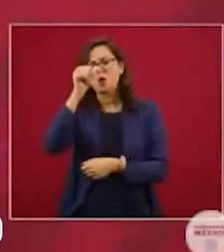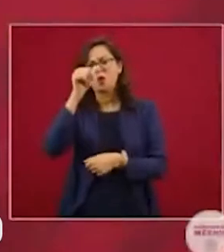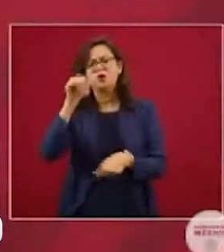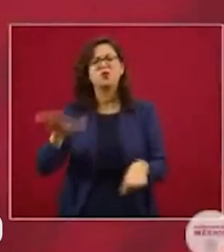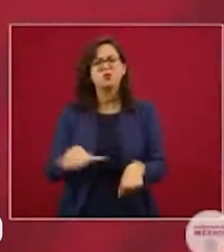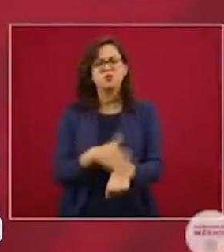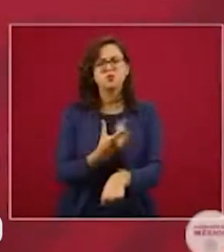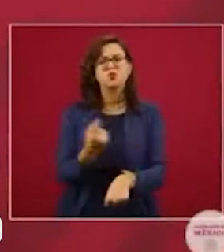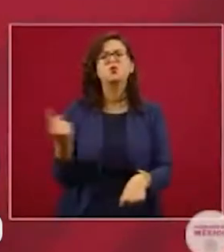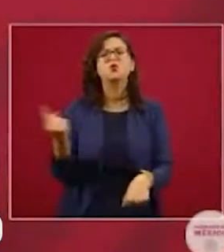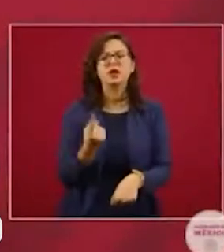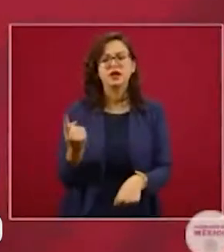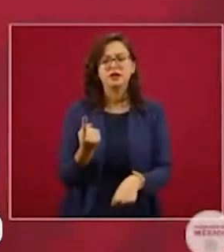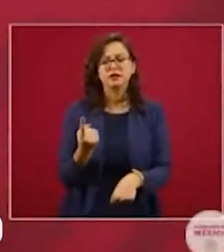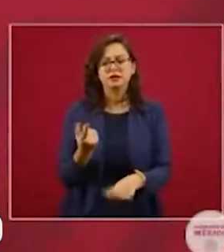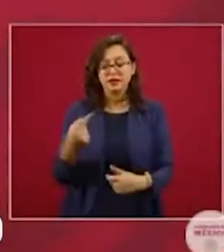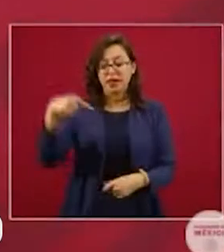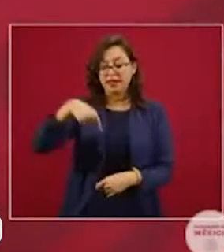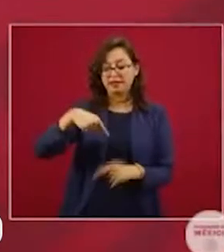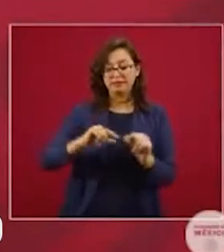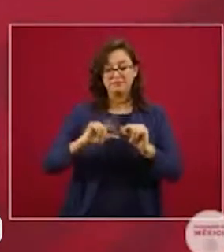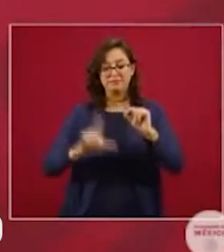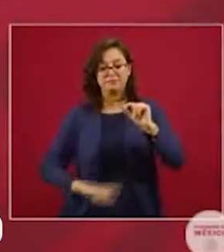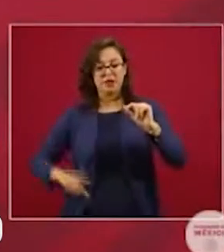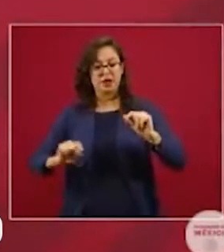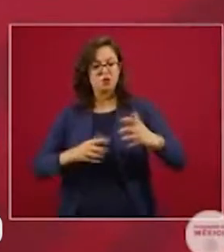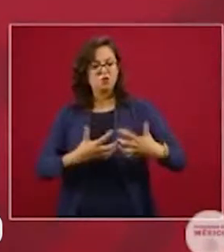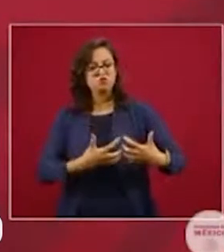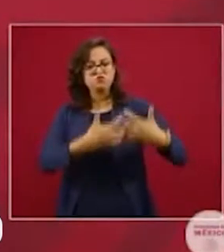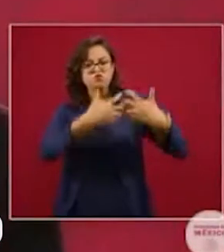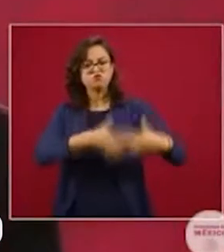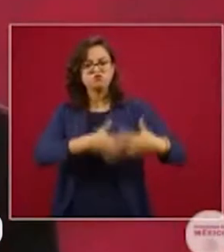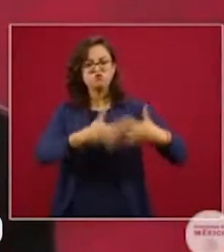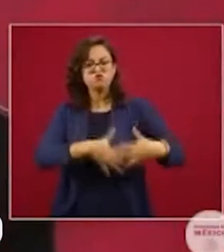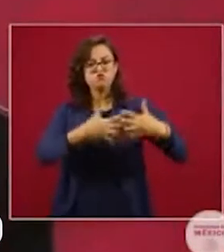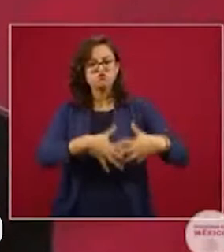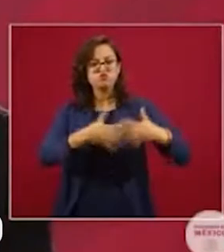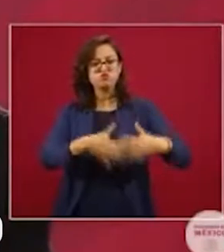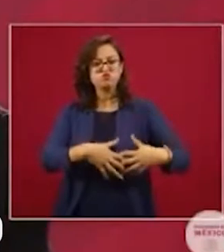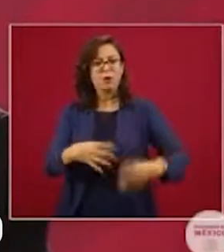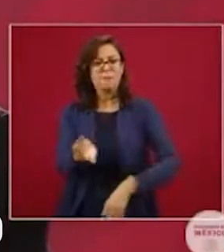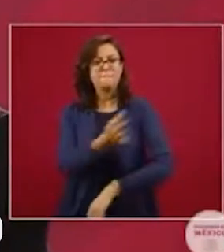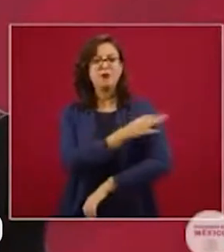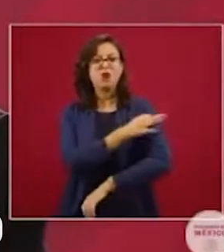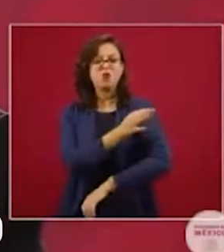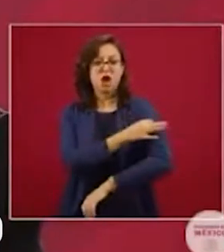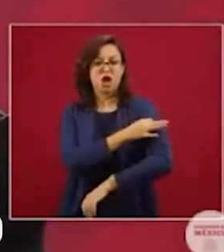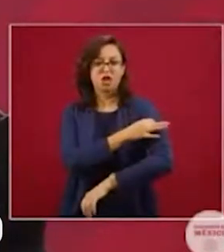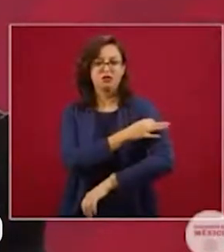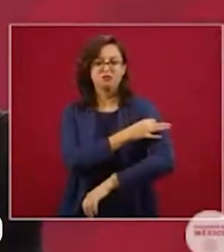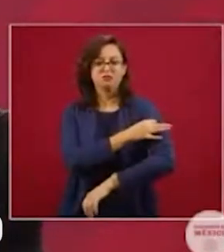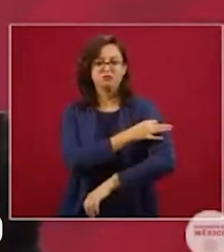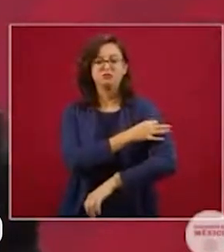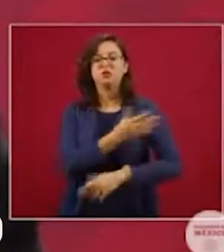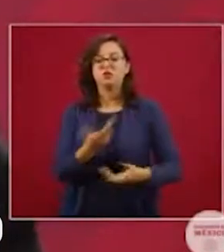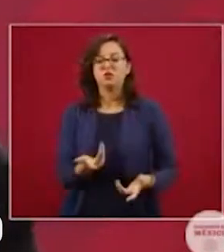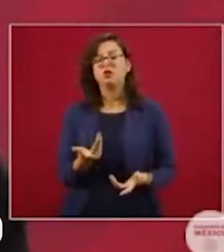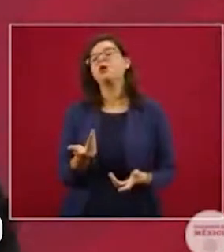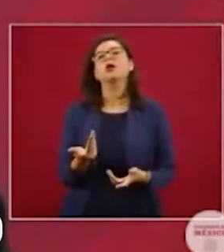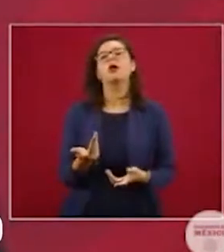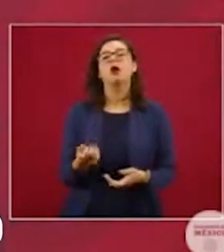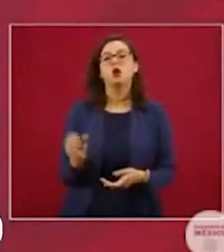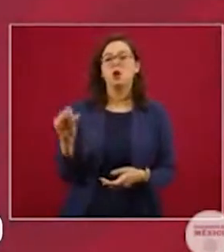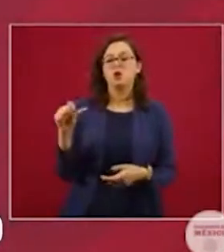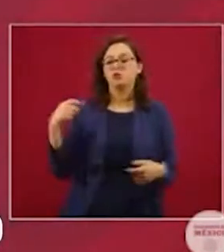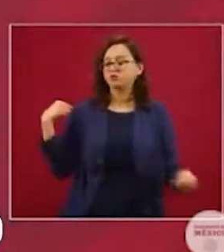producción en méxico d la vacuna que hoy por hoy proyecto hoy por hoy